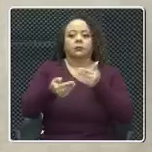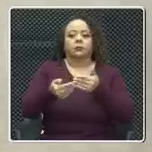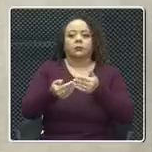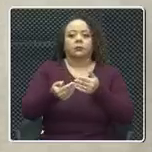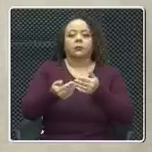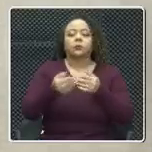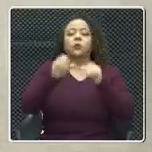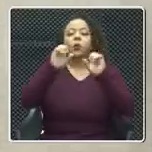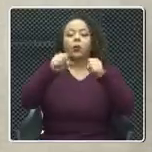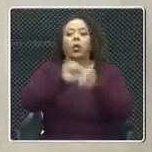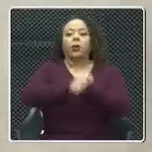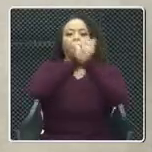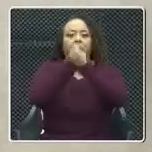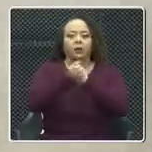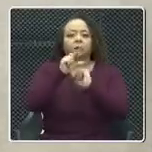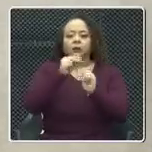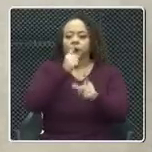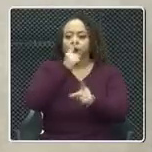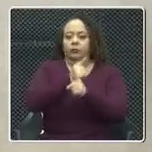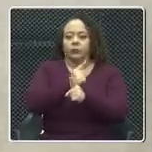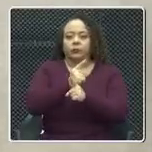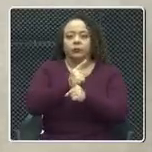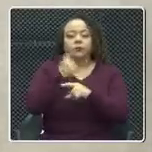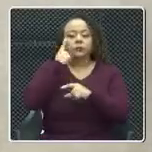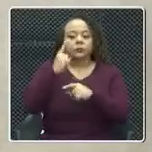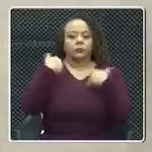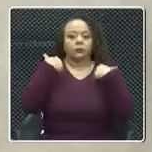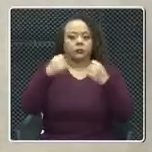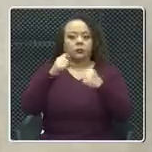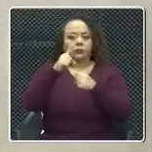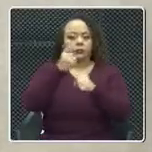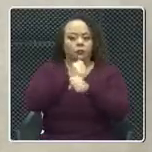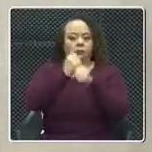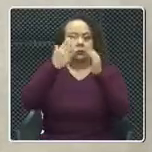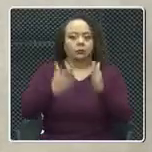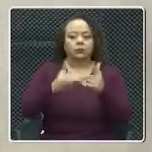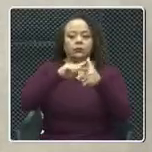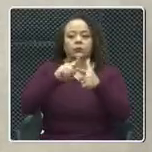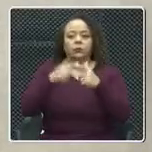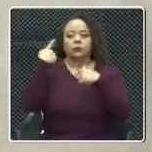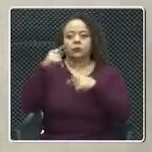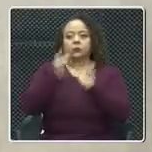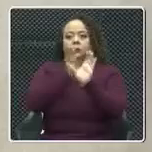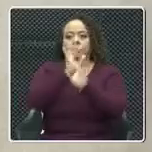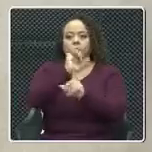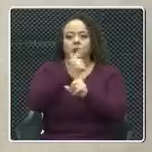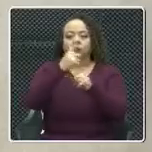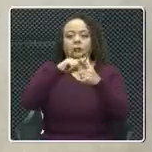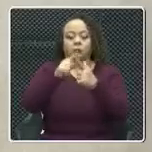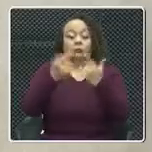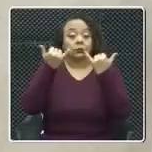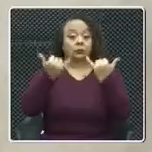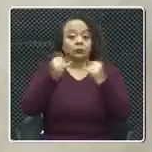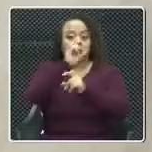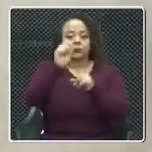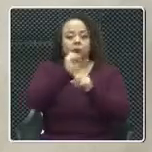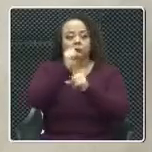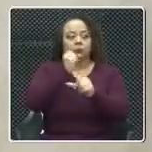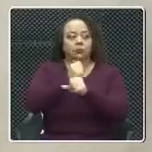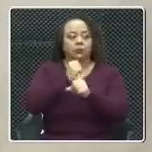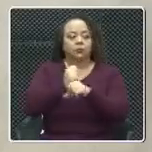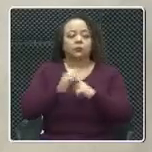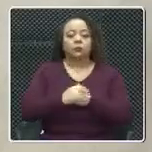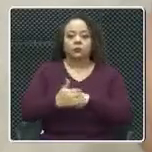un trabajador y es cuando empezamos a hablar de factores de riesgo psicosocial, ¿verdad? Que es donde ya son situaciones laborales